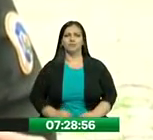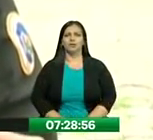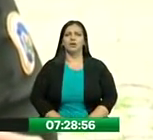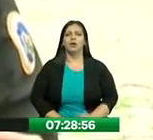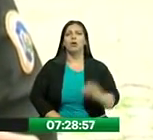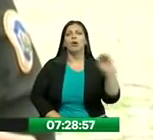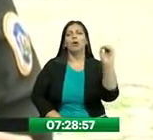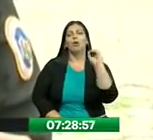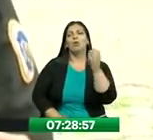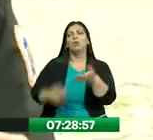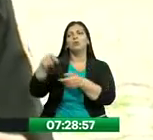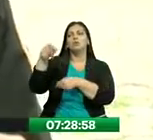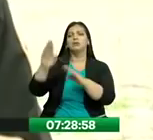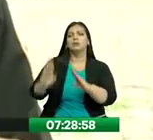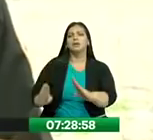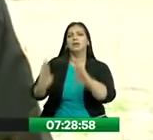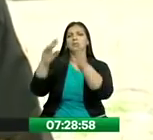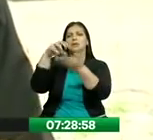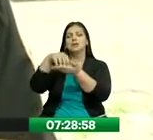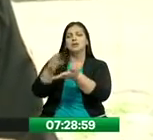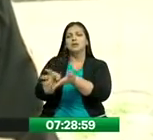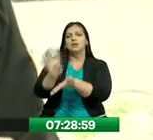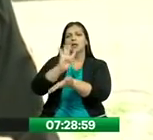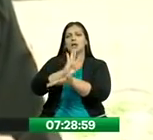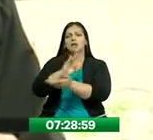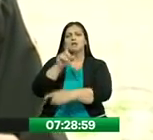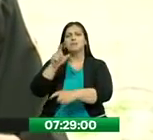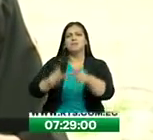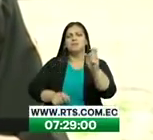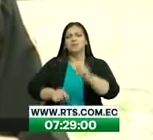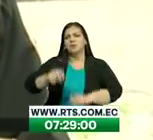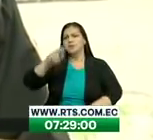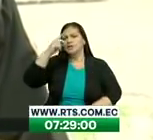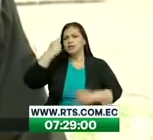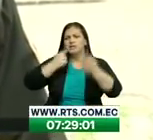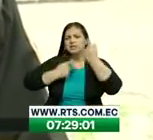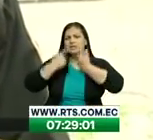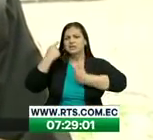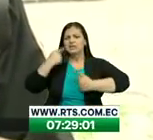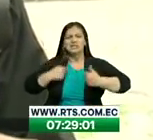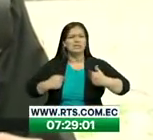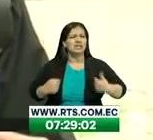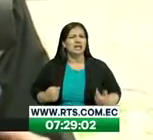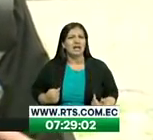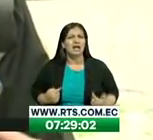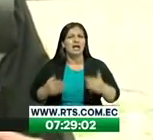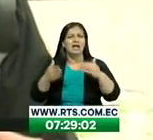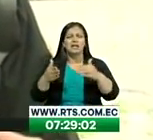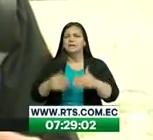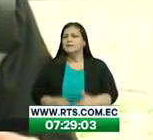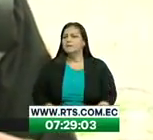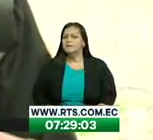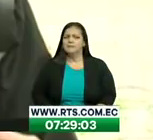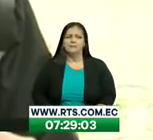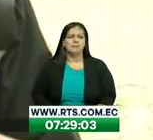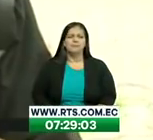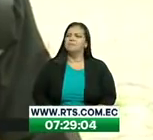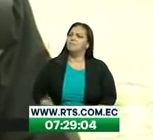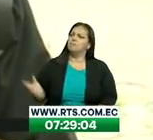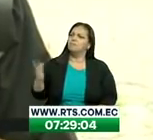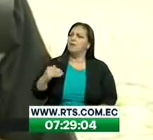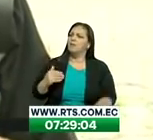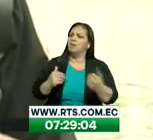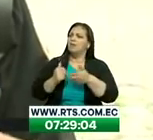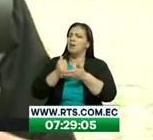estaban heridos en la asamblea, hacia el hospital Eugenio Espejo. Es decir, estas zonas neutrales, donde había estudiantes de